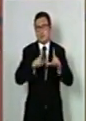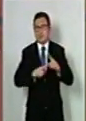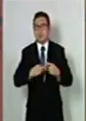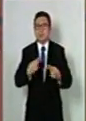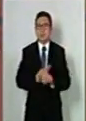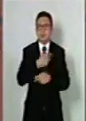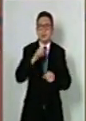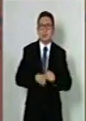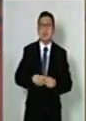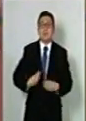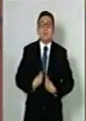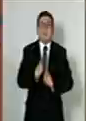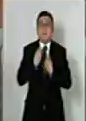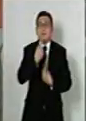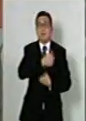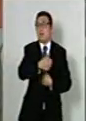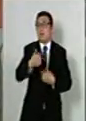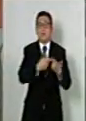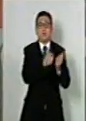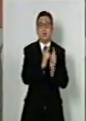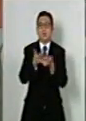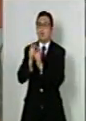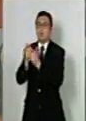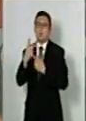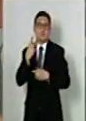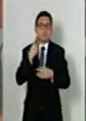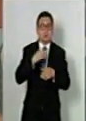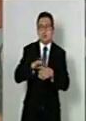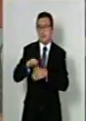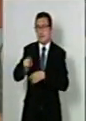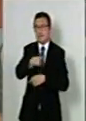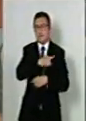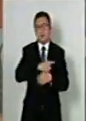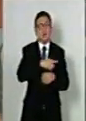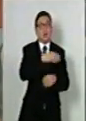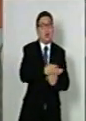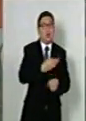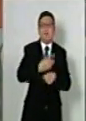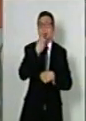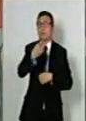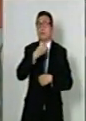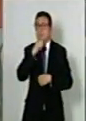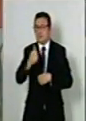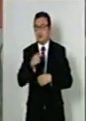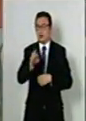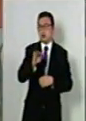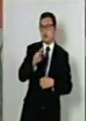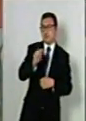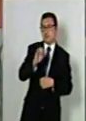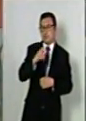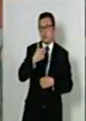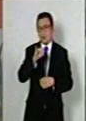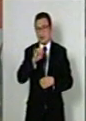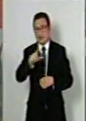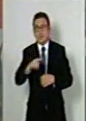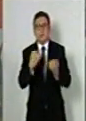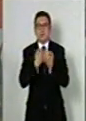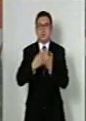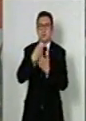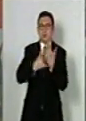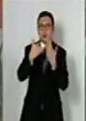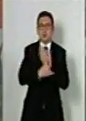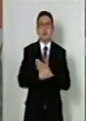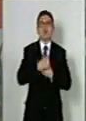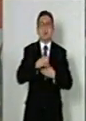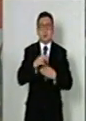sus campañas políticas, y eso no ha sido desmentido en ningún momento, ni lo de Roberto Gil ni del proyecto de nación que presentan